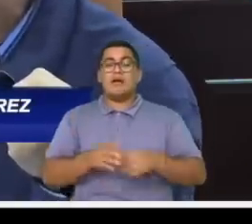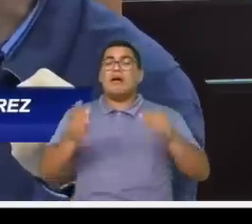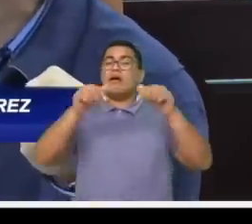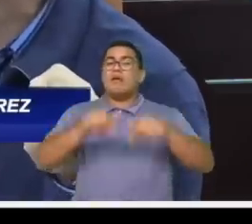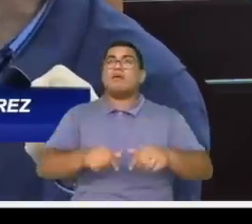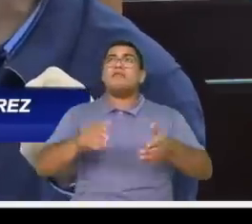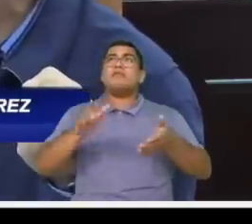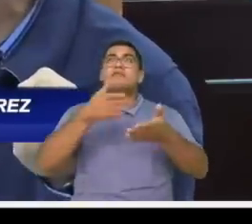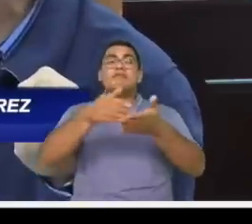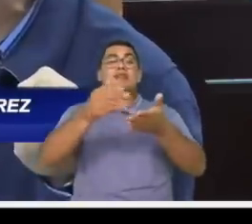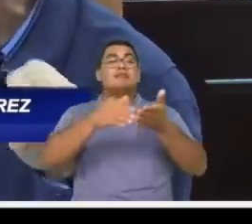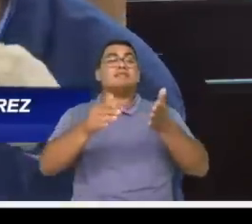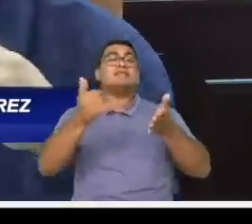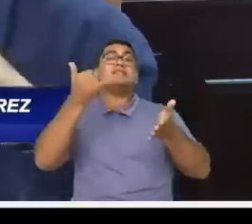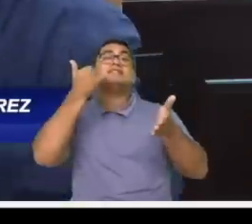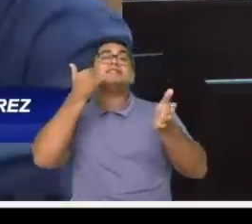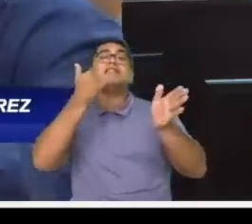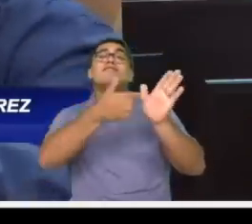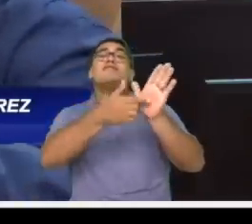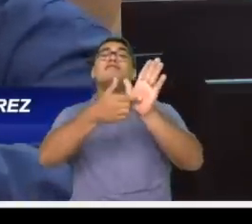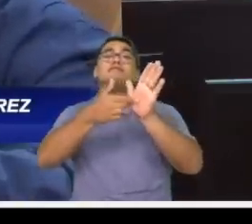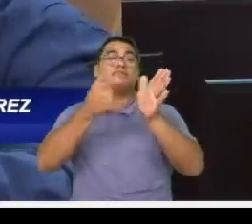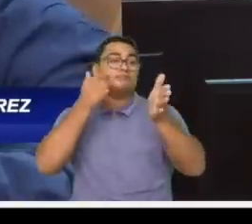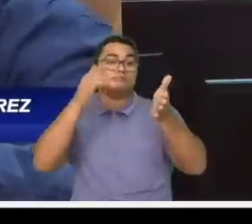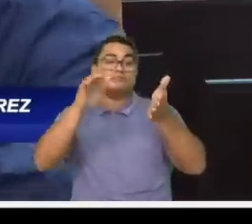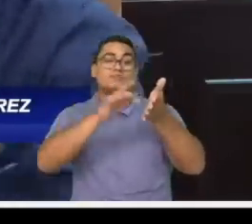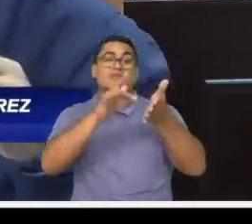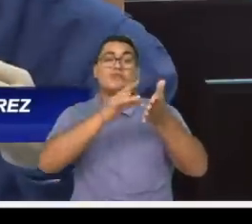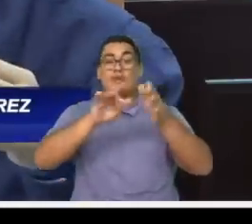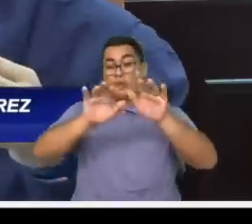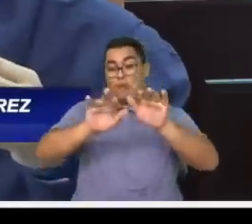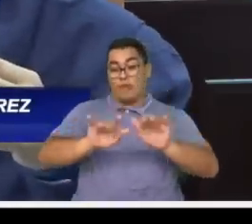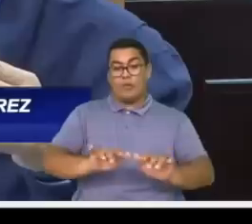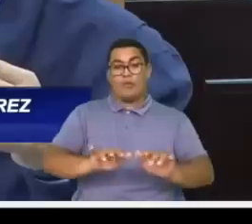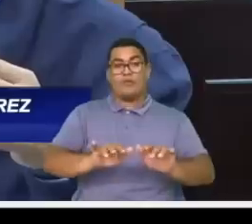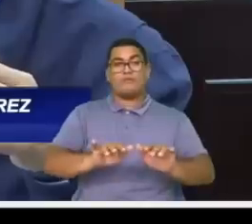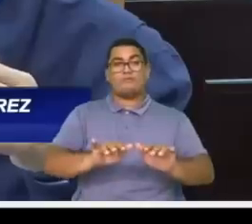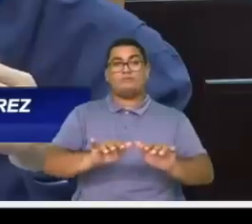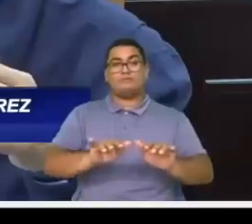un teléfono, a través de esta computadora,